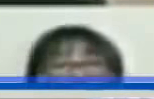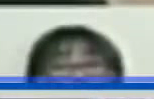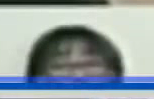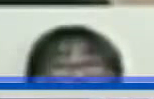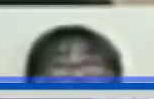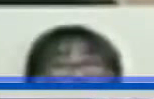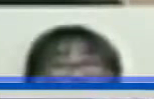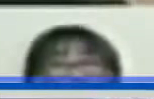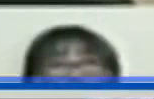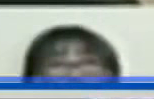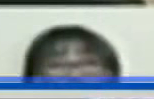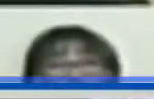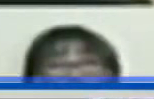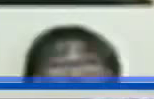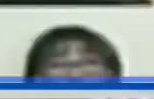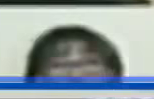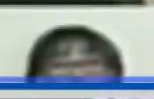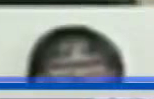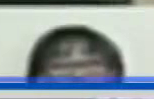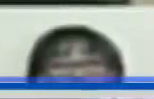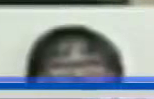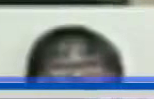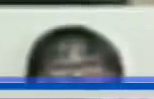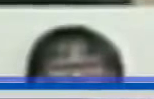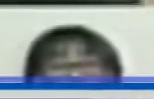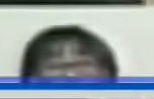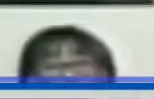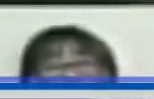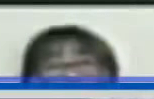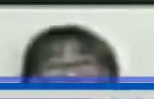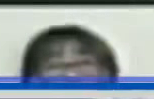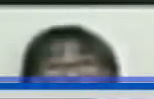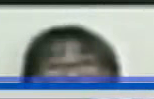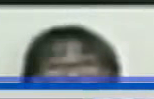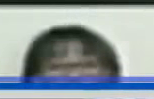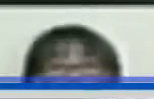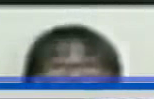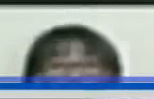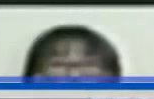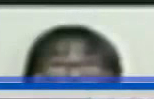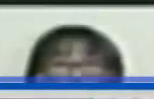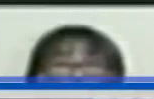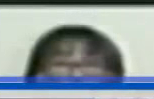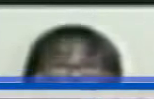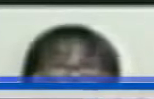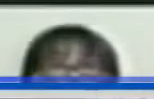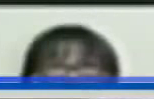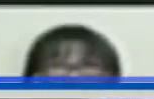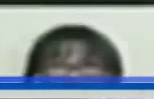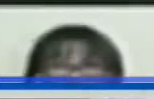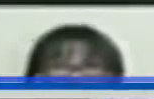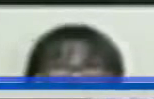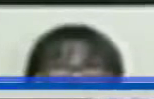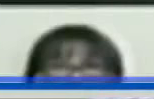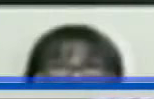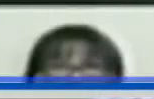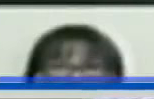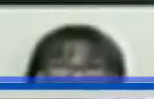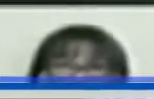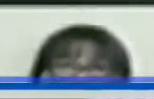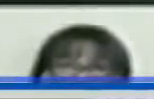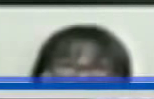es de 7 millones 608 mil 479 millones de